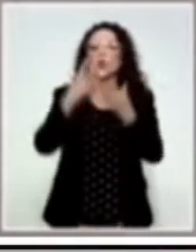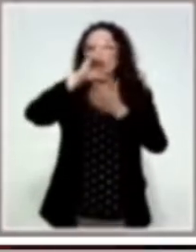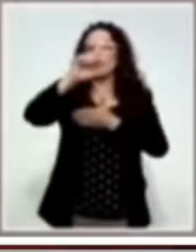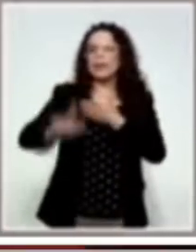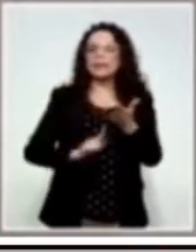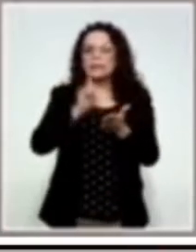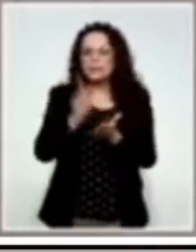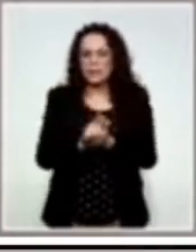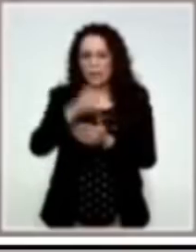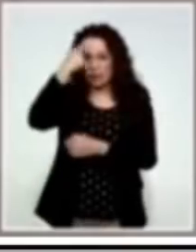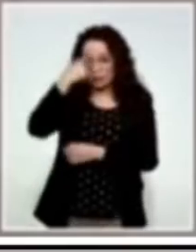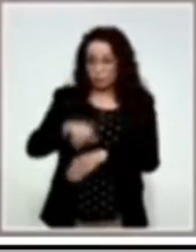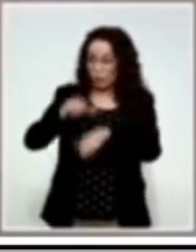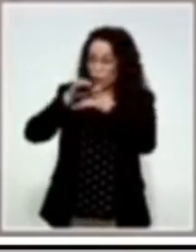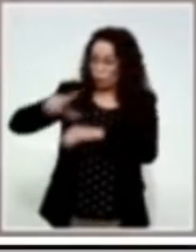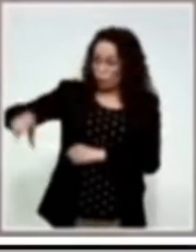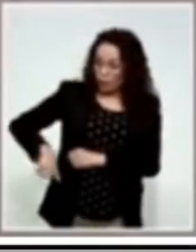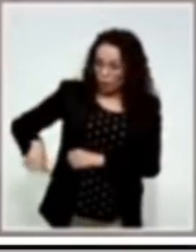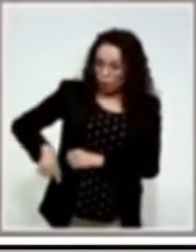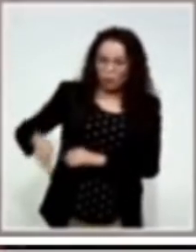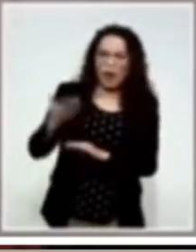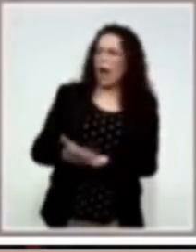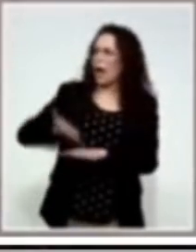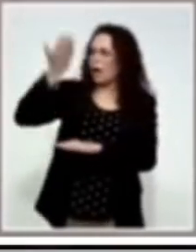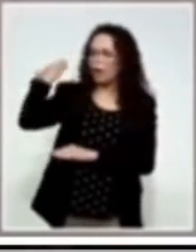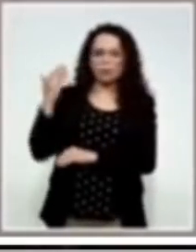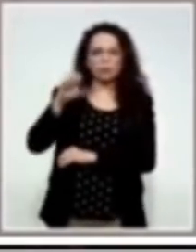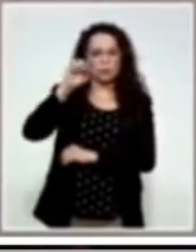estratégicas para un gobierno invalidó en el pasado la Corte?